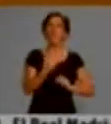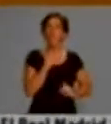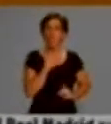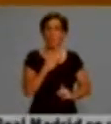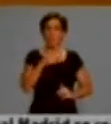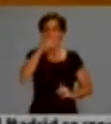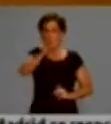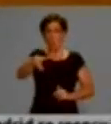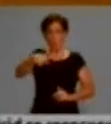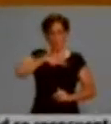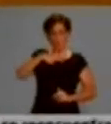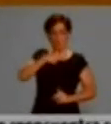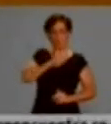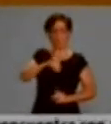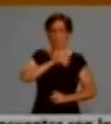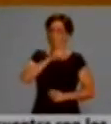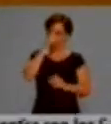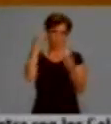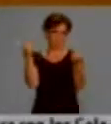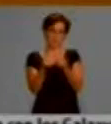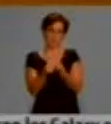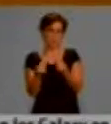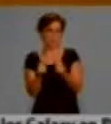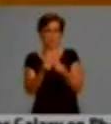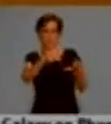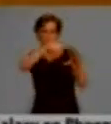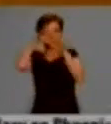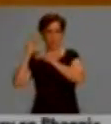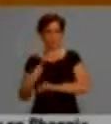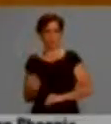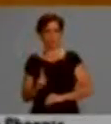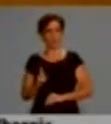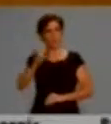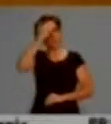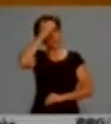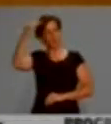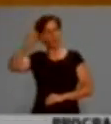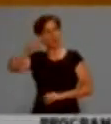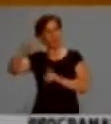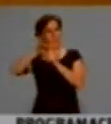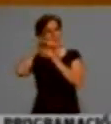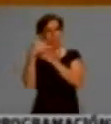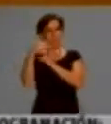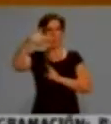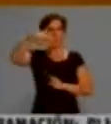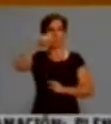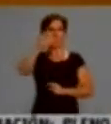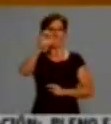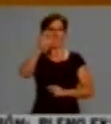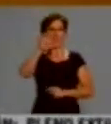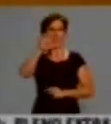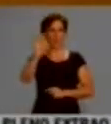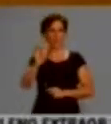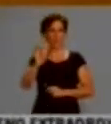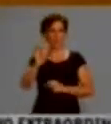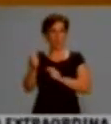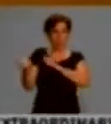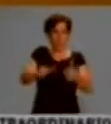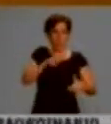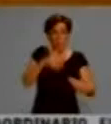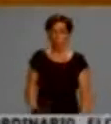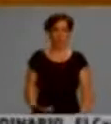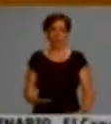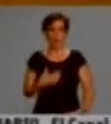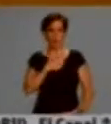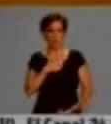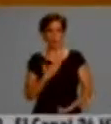entenderlo a nuestra gente. Y alguna gente se acuerda del caso Naseiro, Y hoy este país no está para el caso Naseiro. Quien